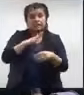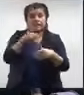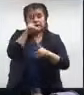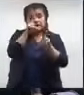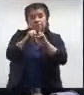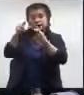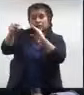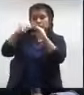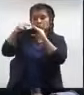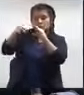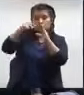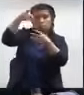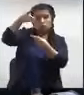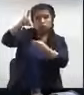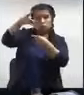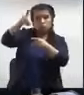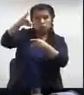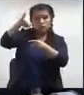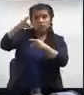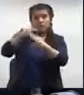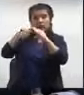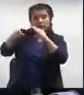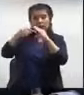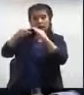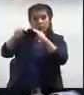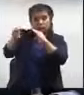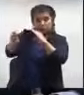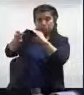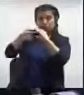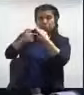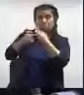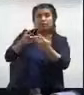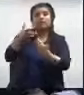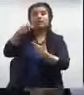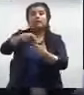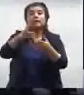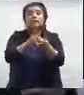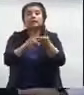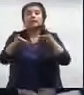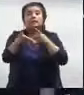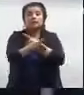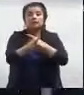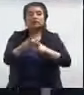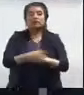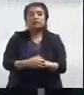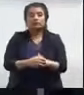los documentos que ingresen y egresen de la dependencia.